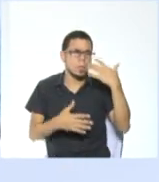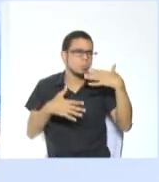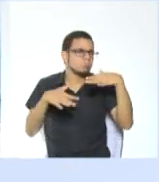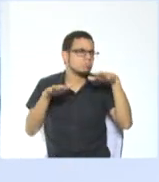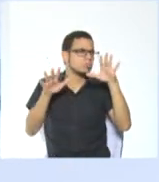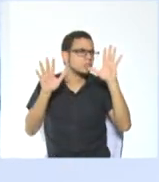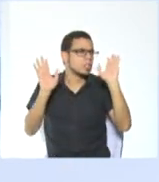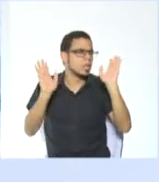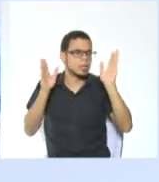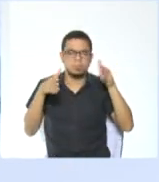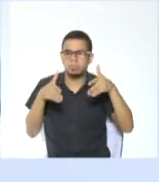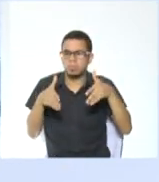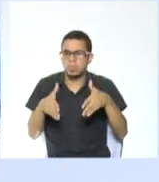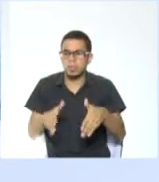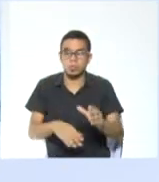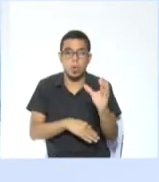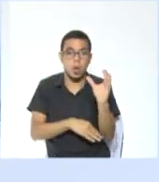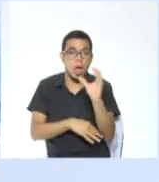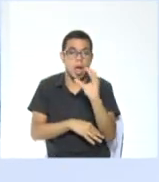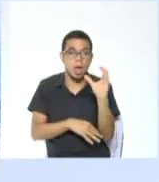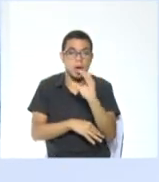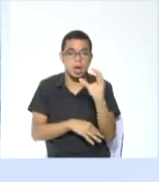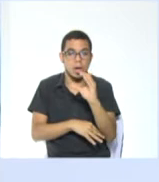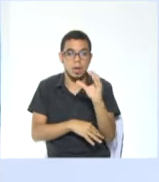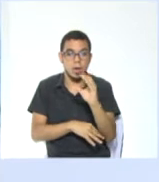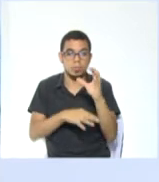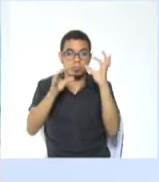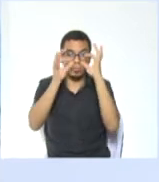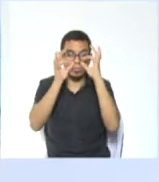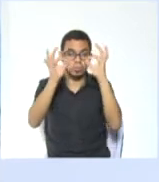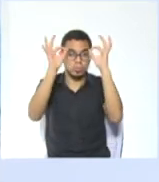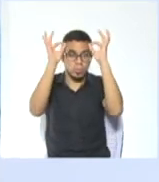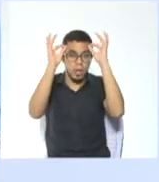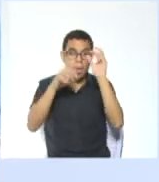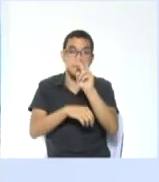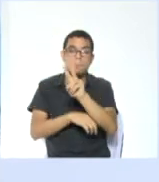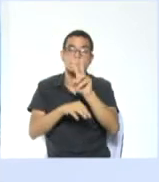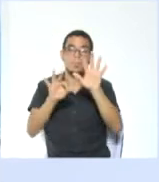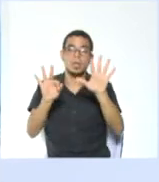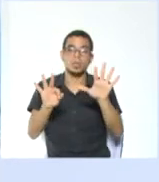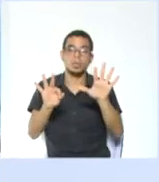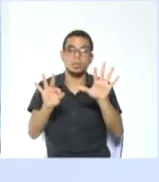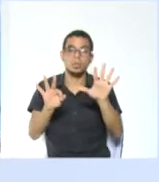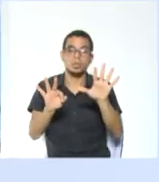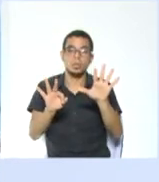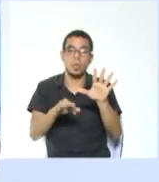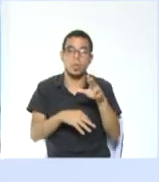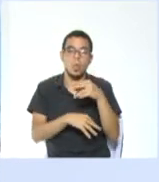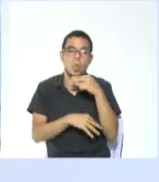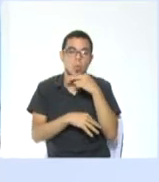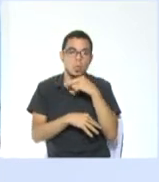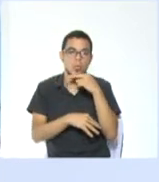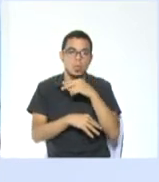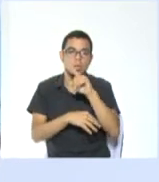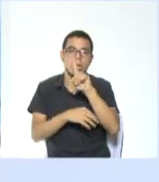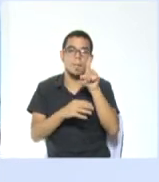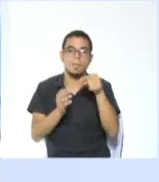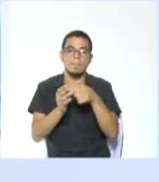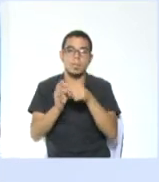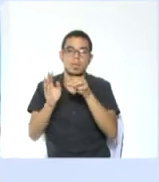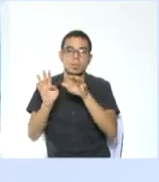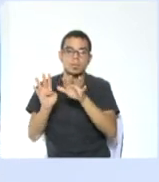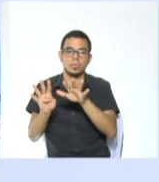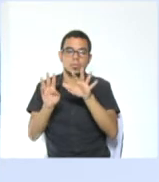con un radiante sol, nació en Caracas Simón Rodríguez, el 28 de